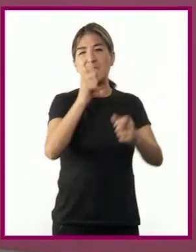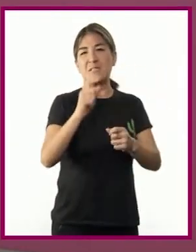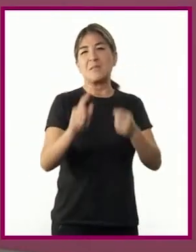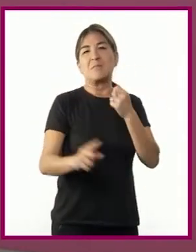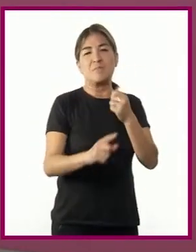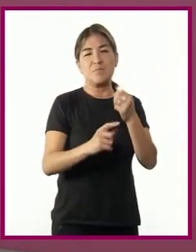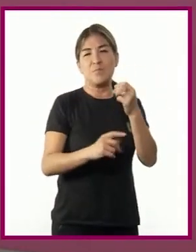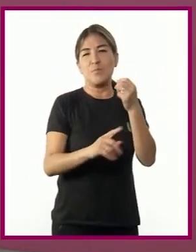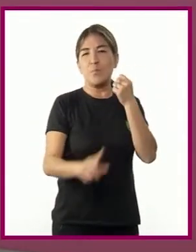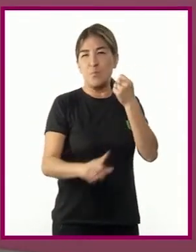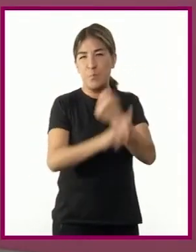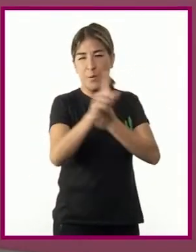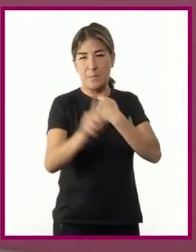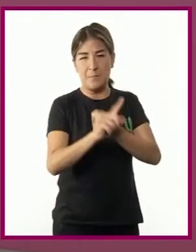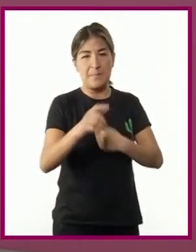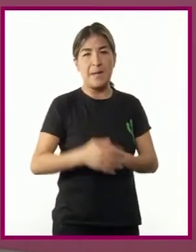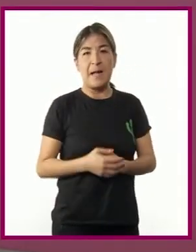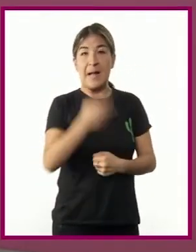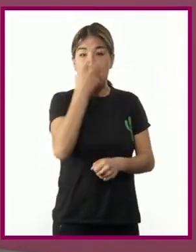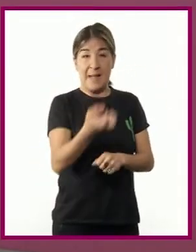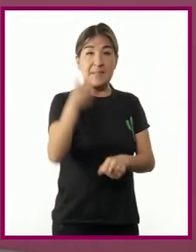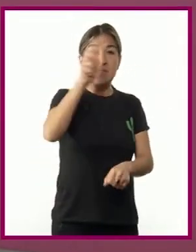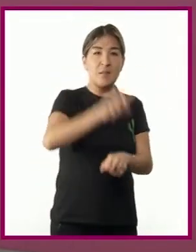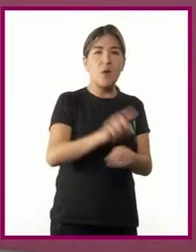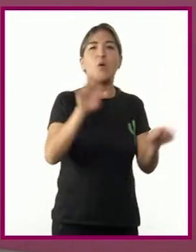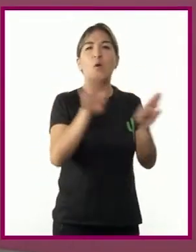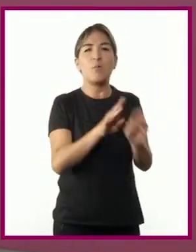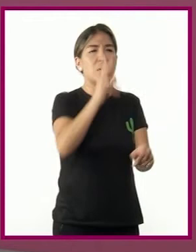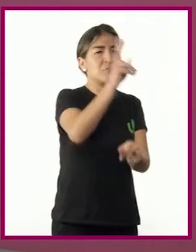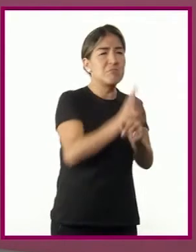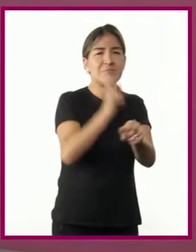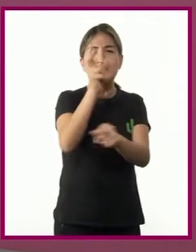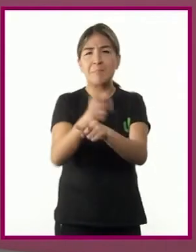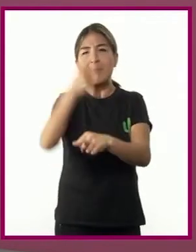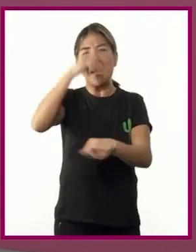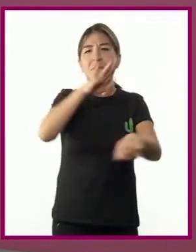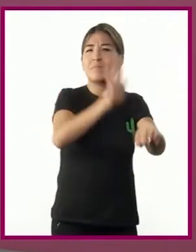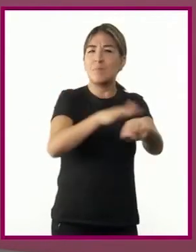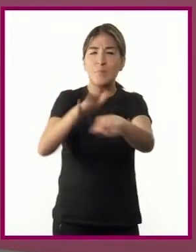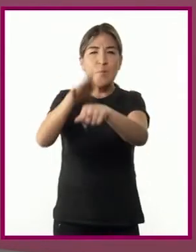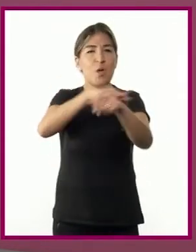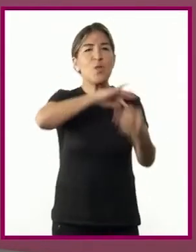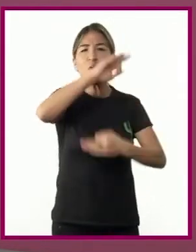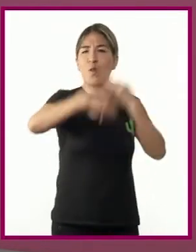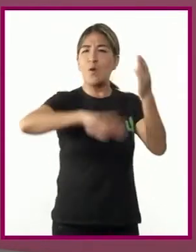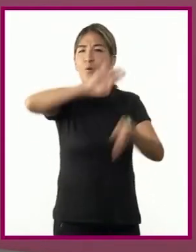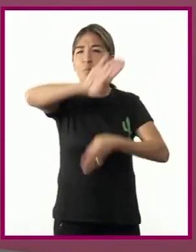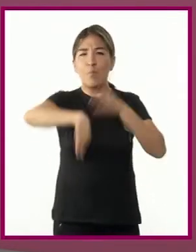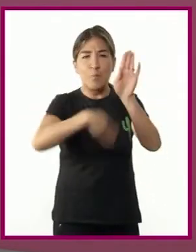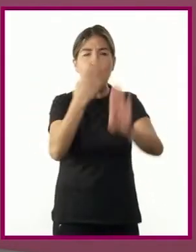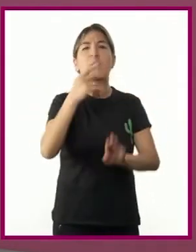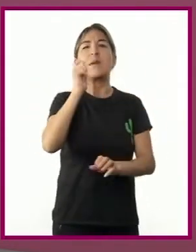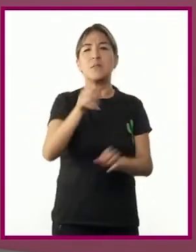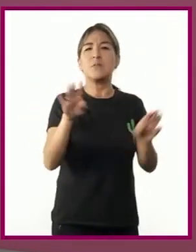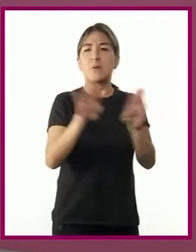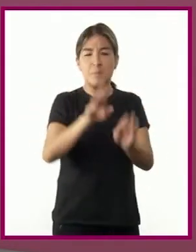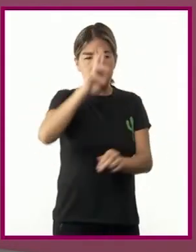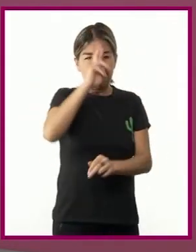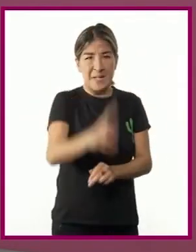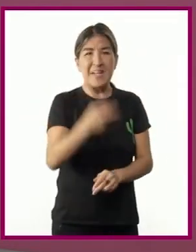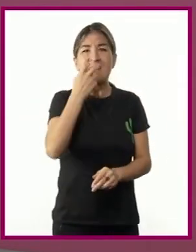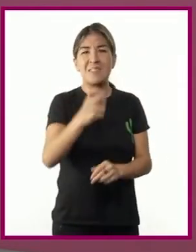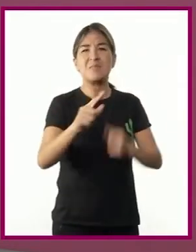Ese día se invita a todas las naciones y a todos los pueblos a respetar el cese de